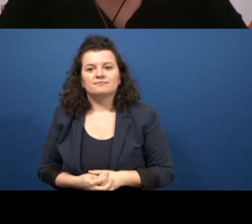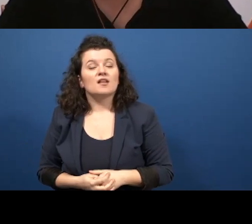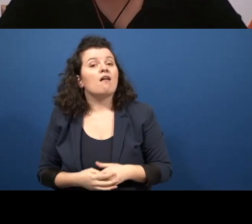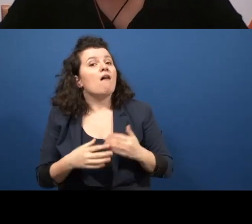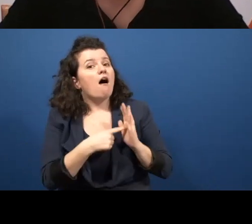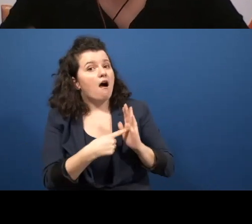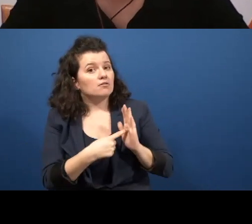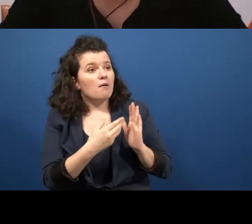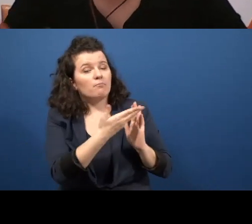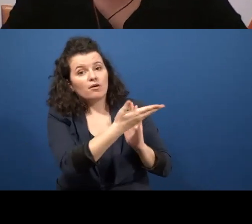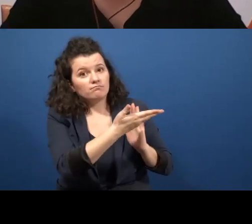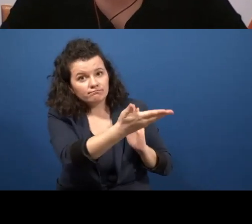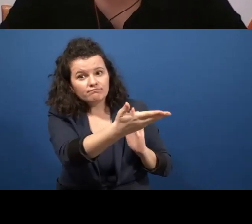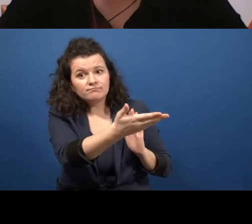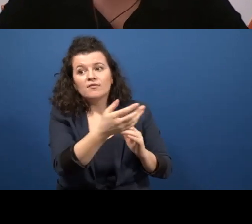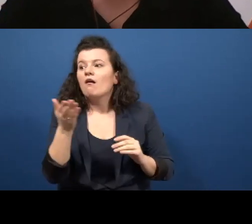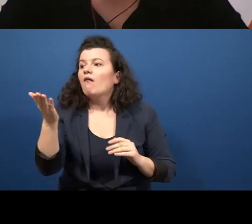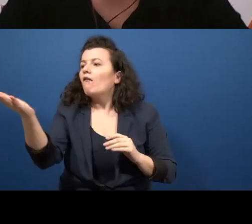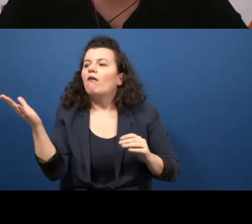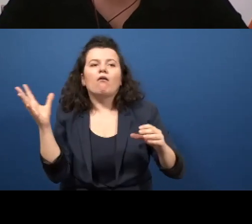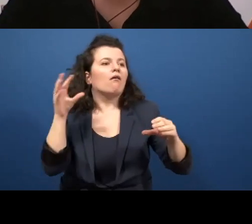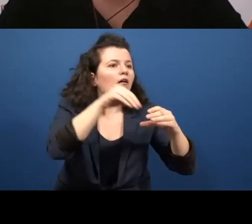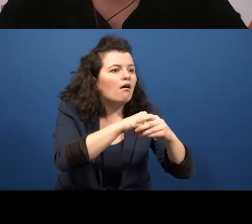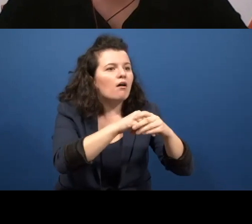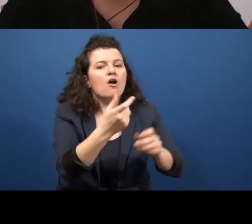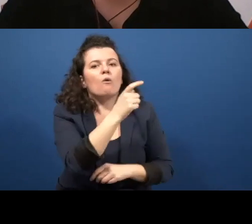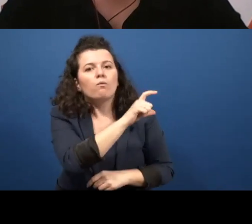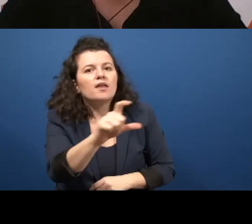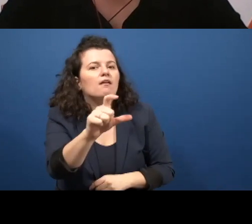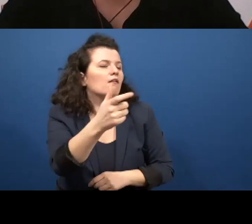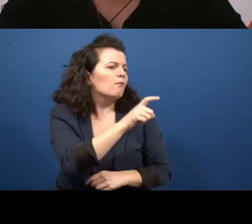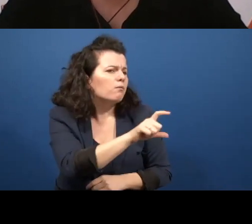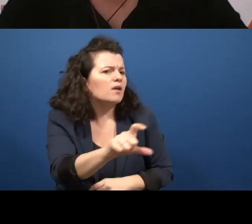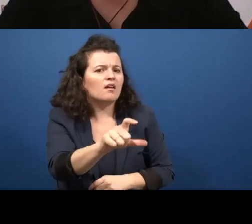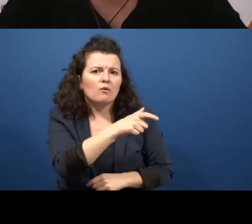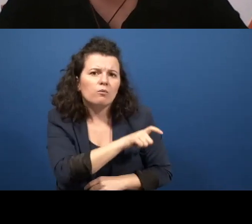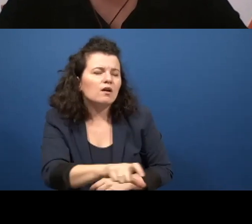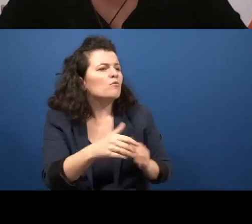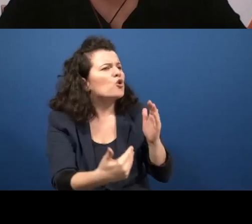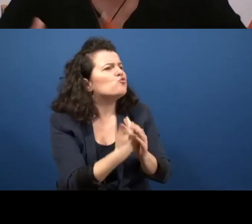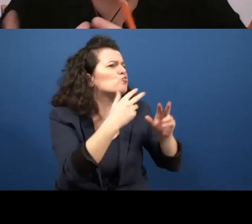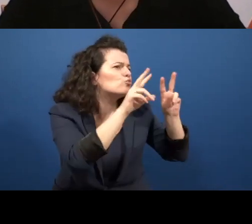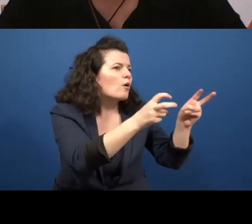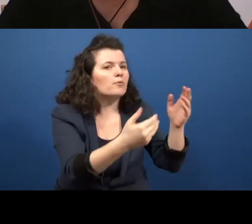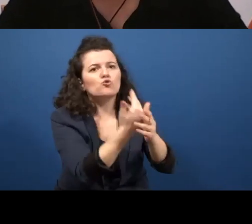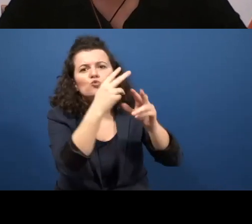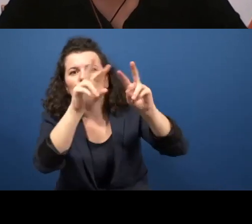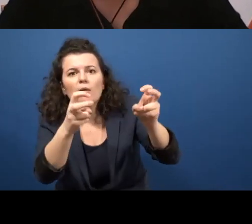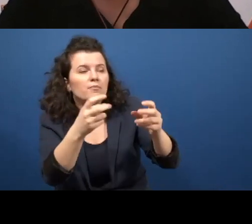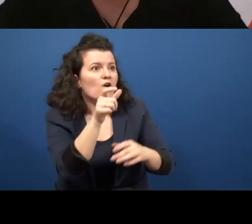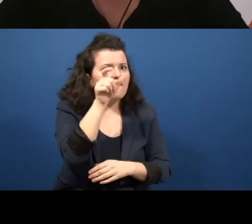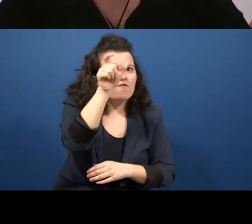subiría el nivel de la interpretación. Después de las semanas de preparación que tuvimos en el